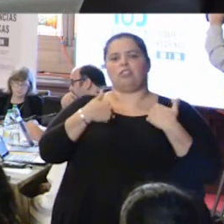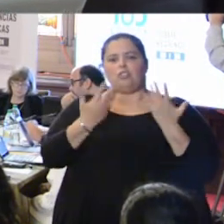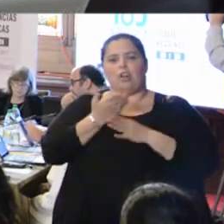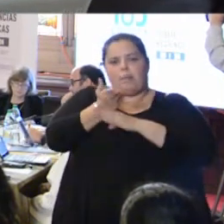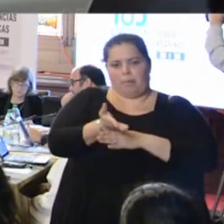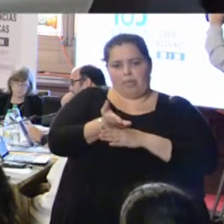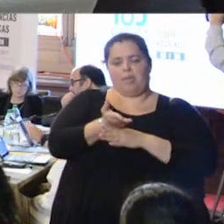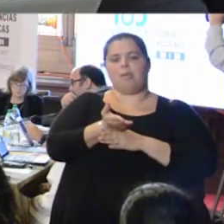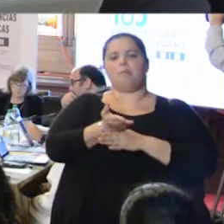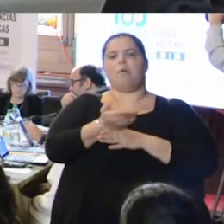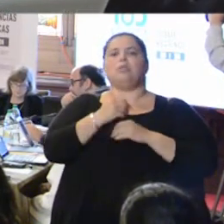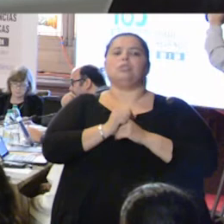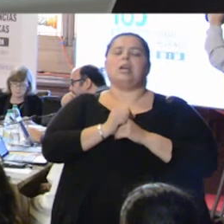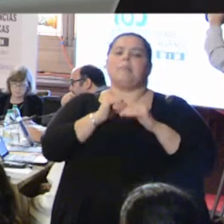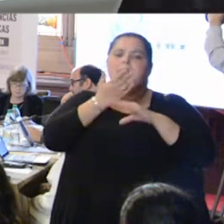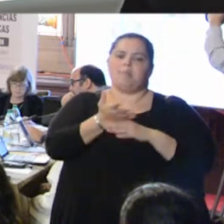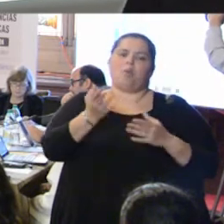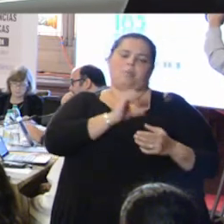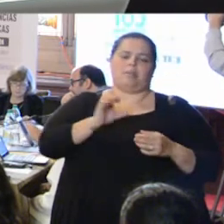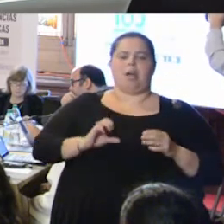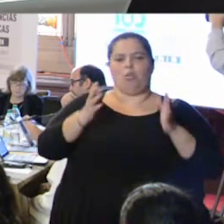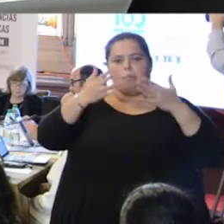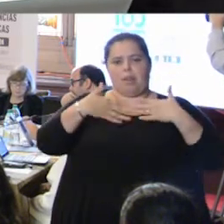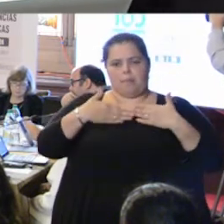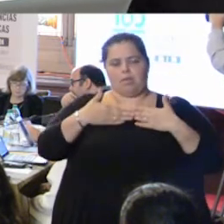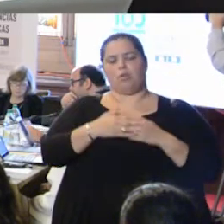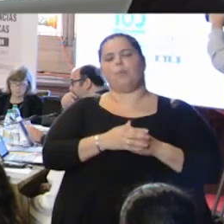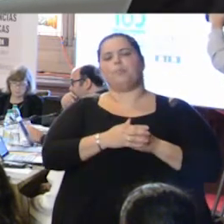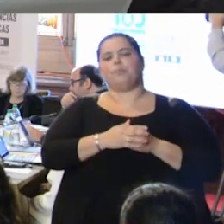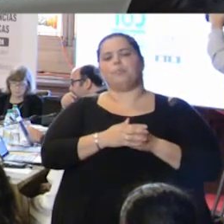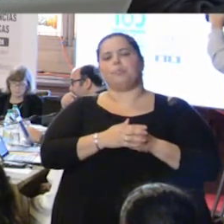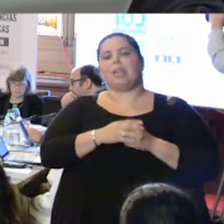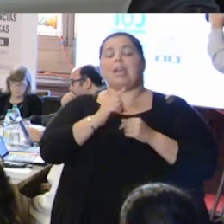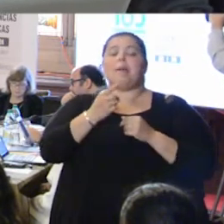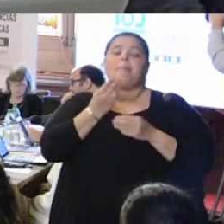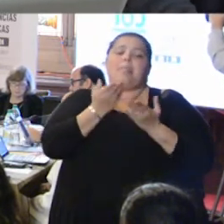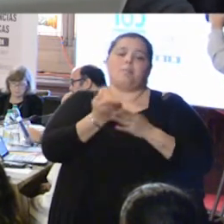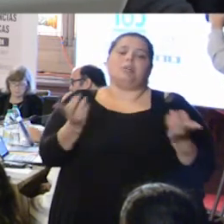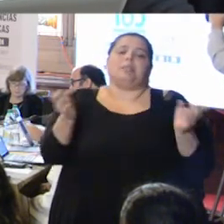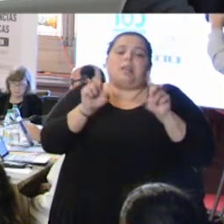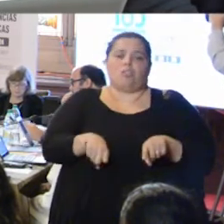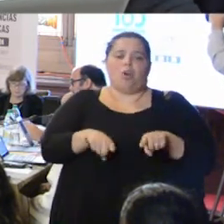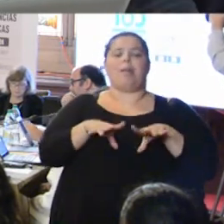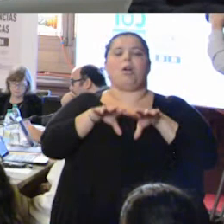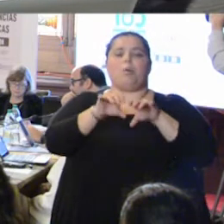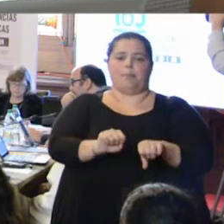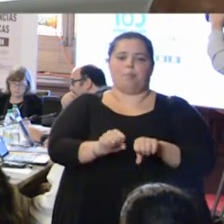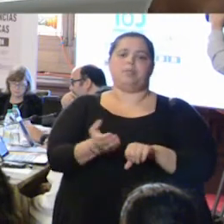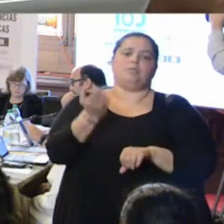solicitamos tanto al Estado pues panameño y que se retomen los compromisos que fueron